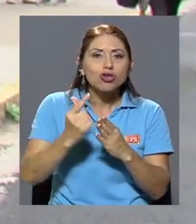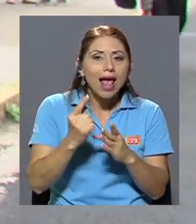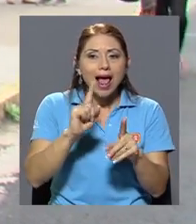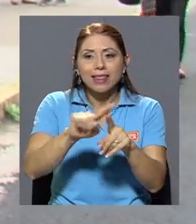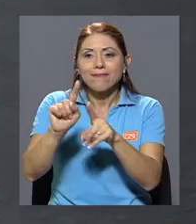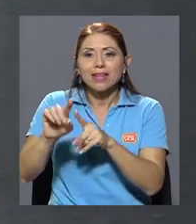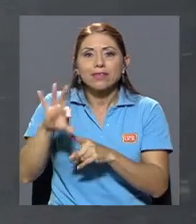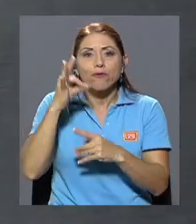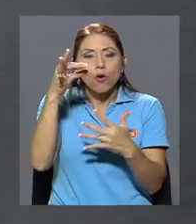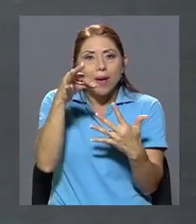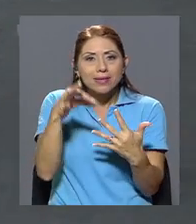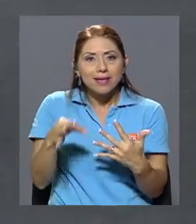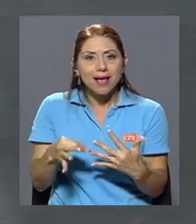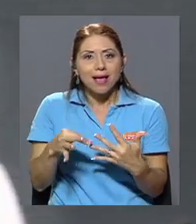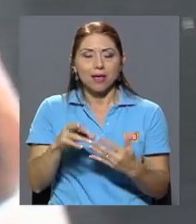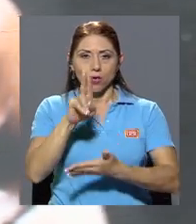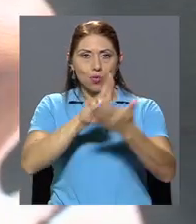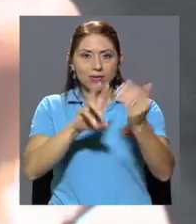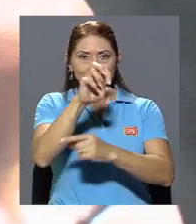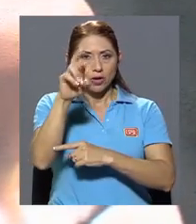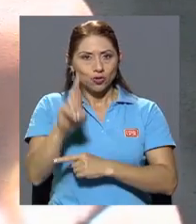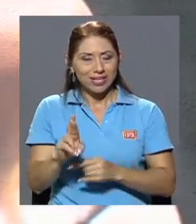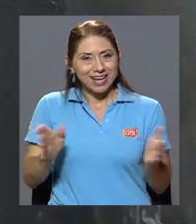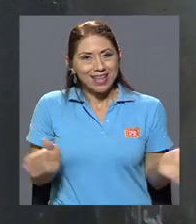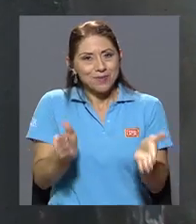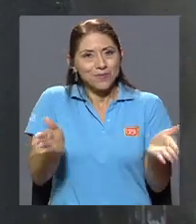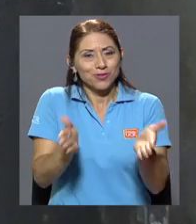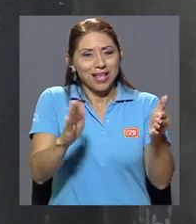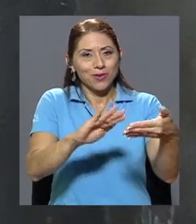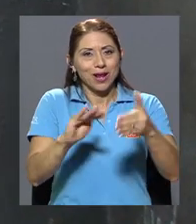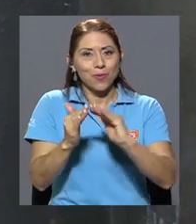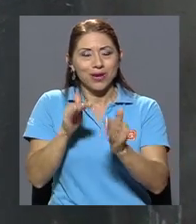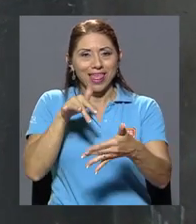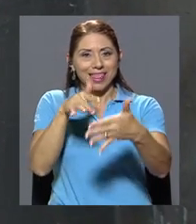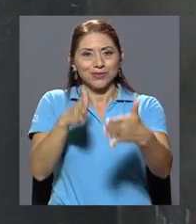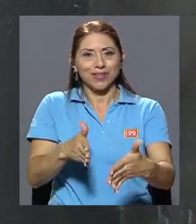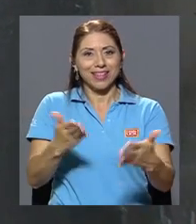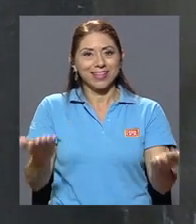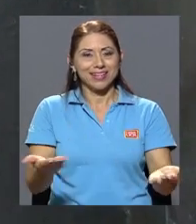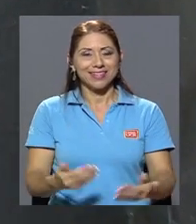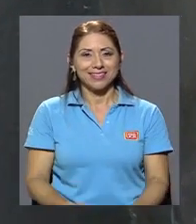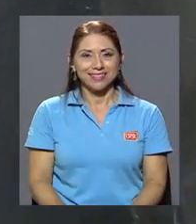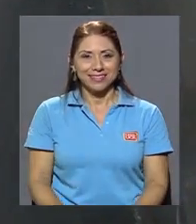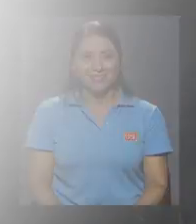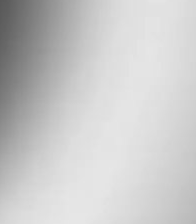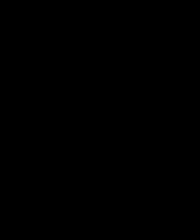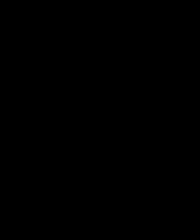alternativas. La Universidad de Costa Rica impulsando a la comunidad estudiantil.